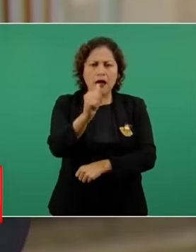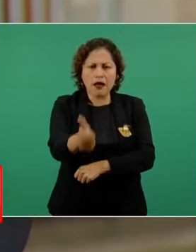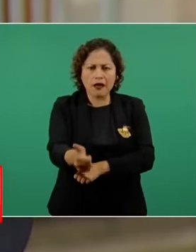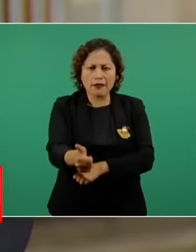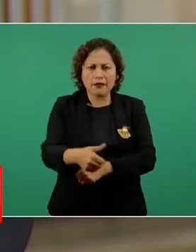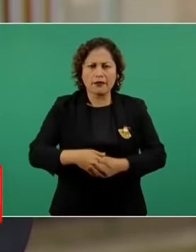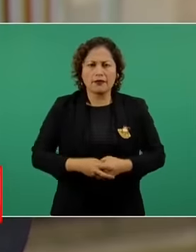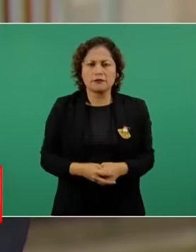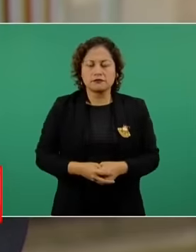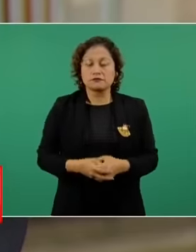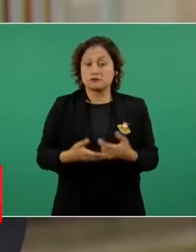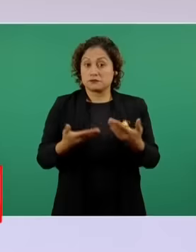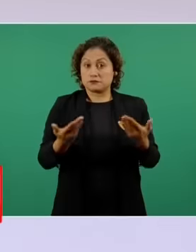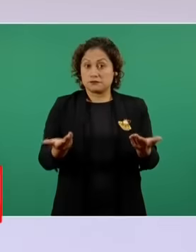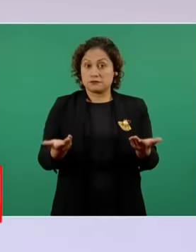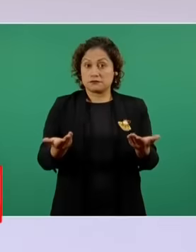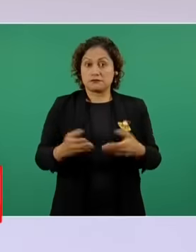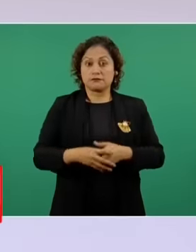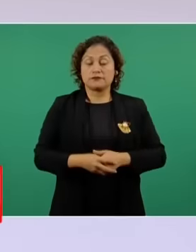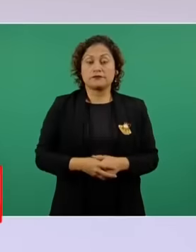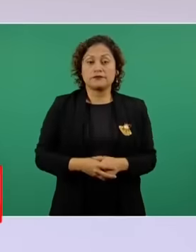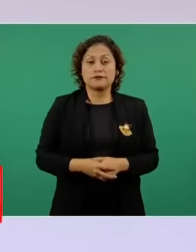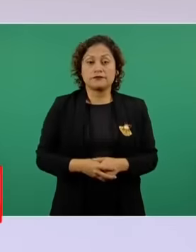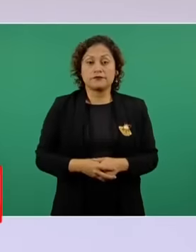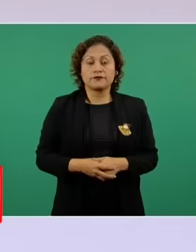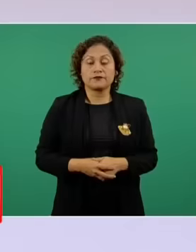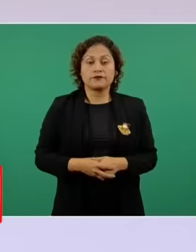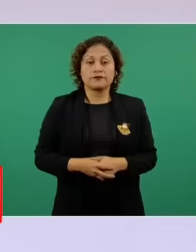Todavía vive, y desde